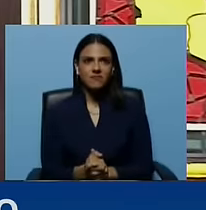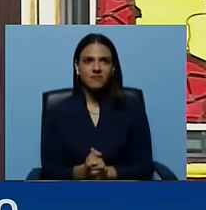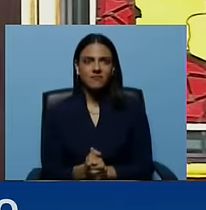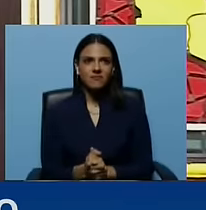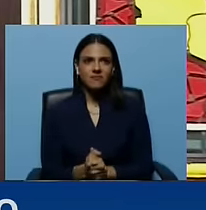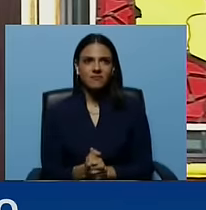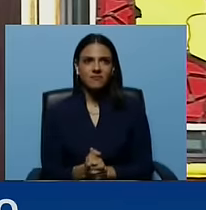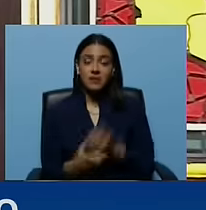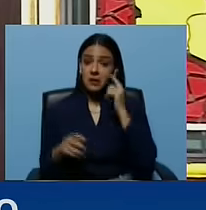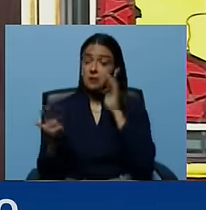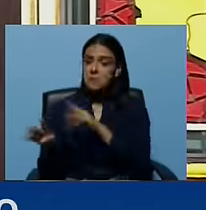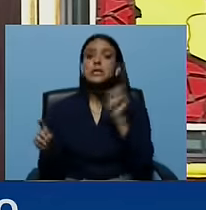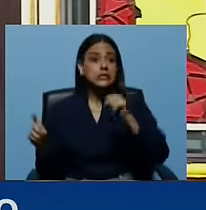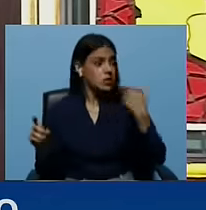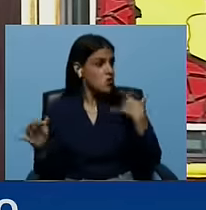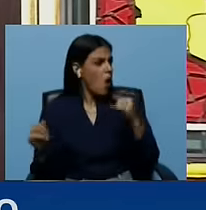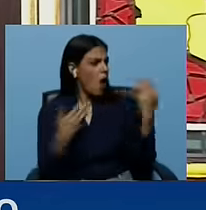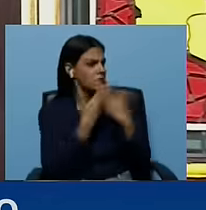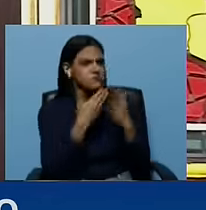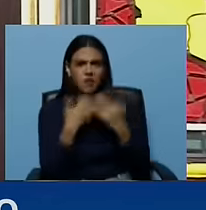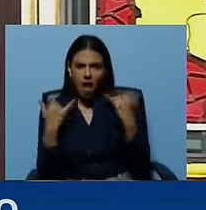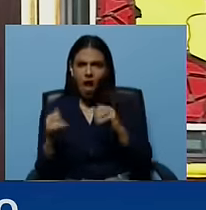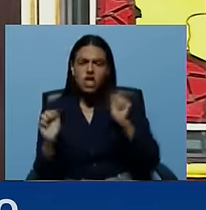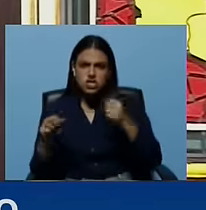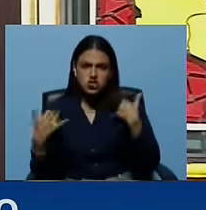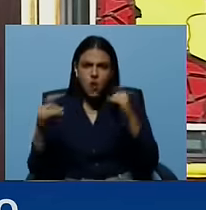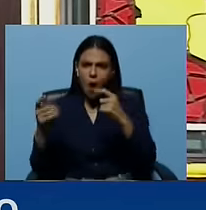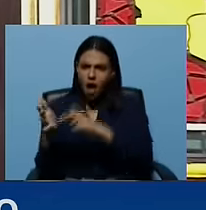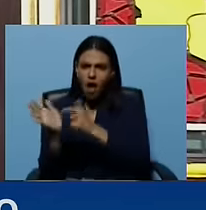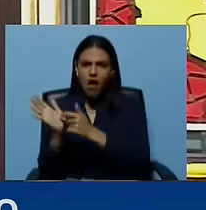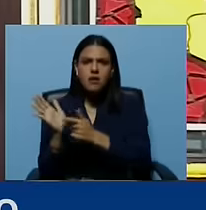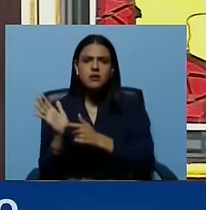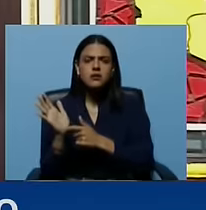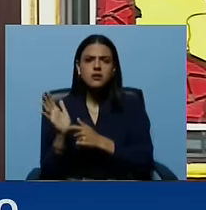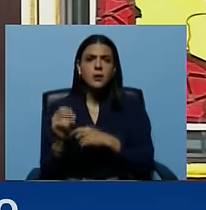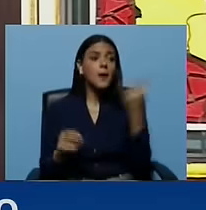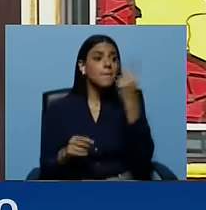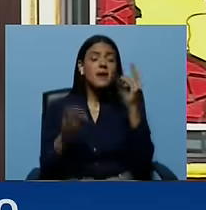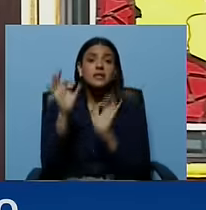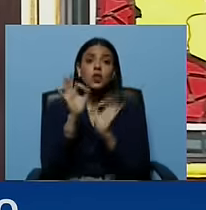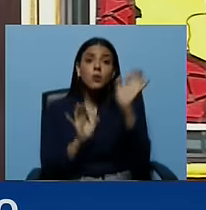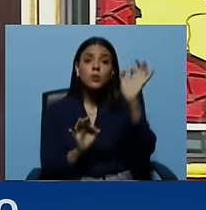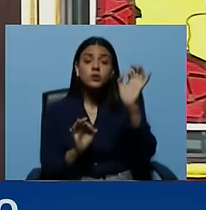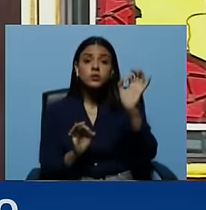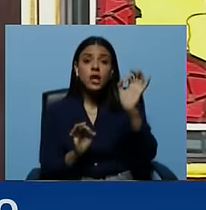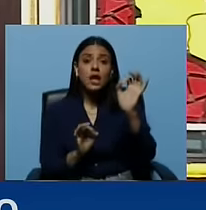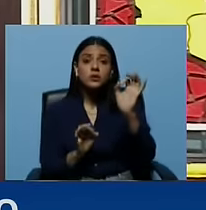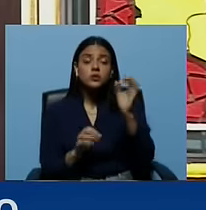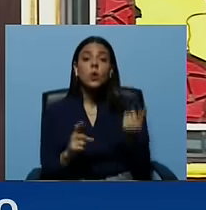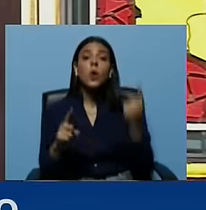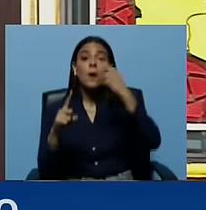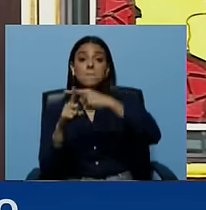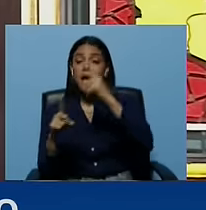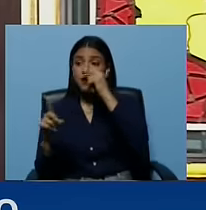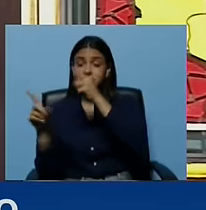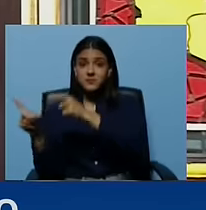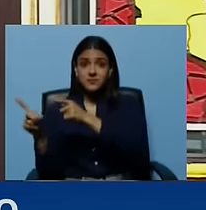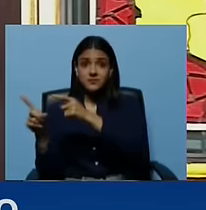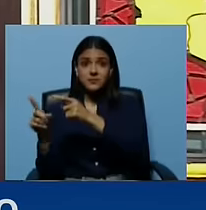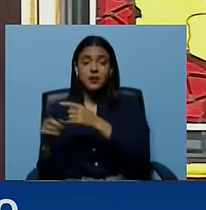Correcto, aquí lo tengo, aquí lo tengo. El 22%, más Justi,